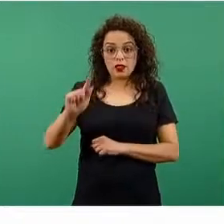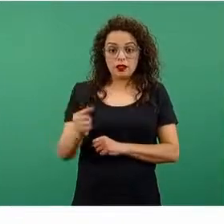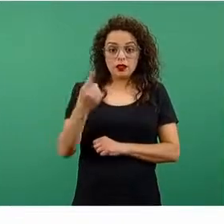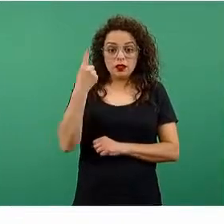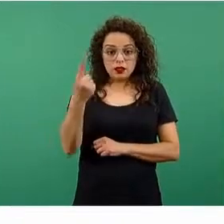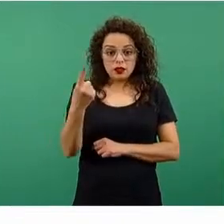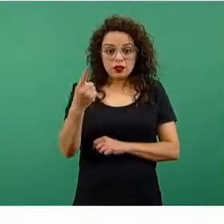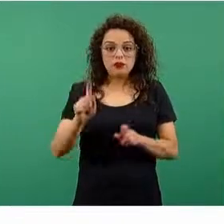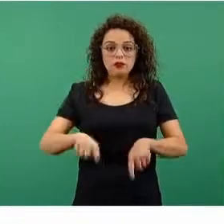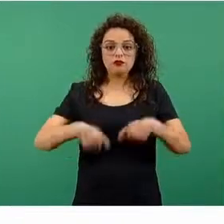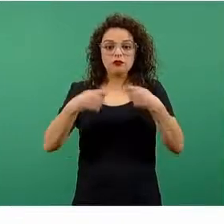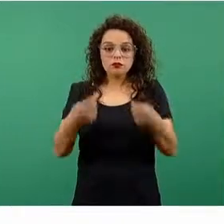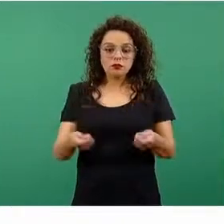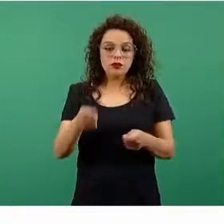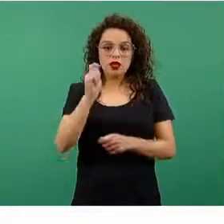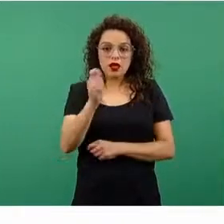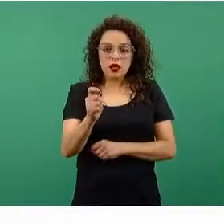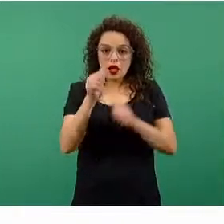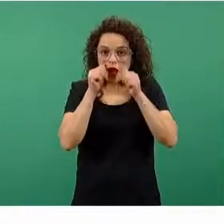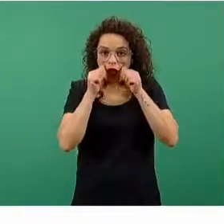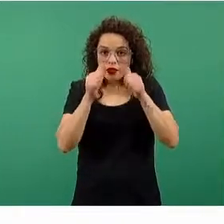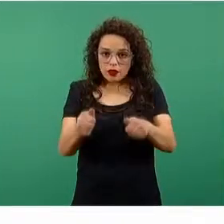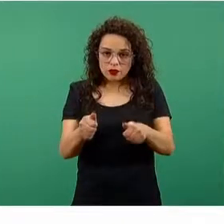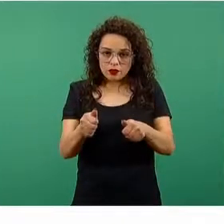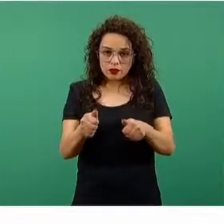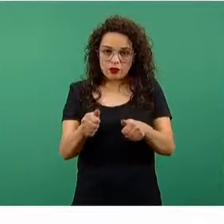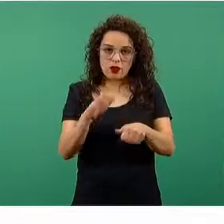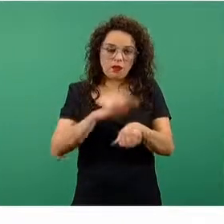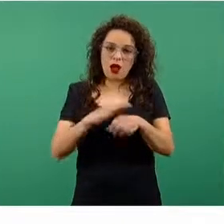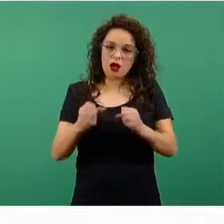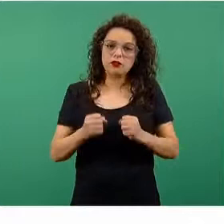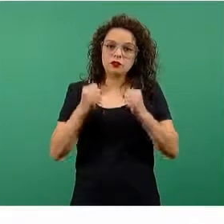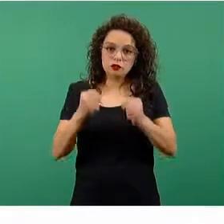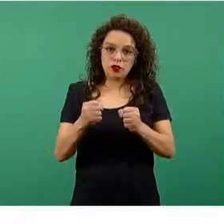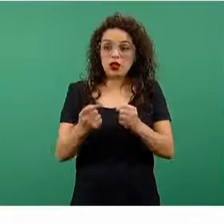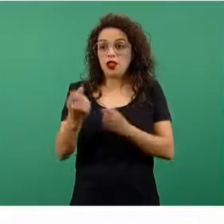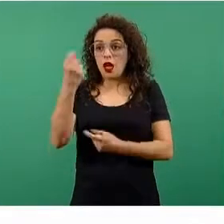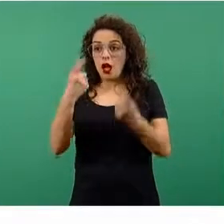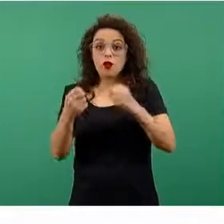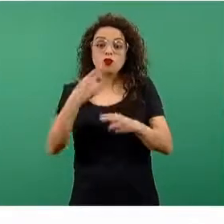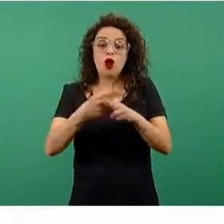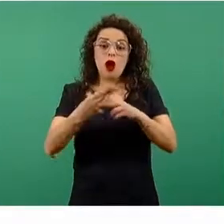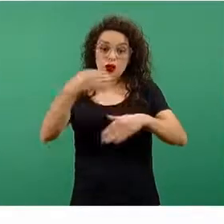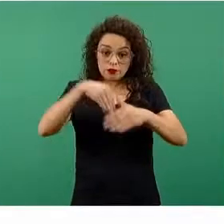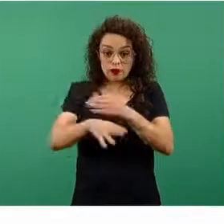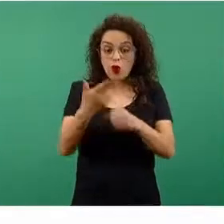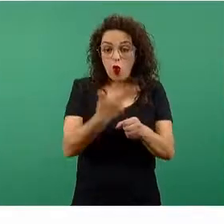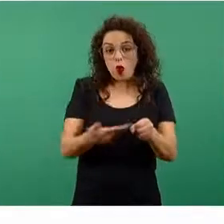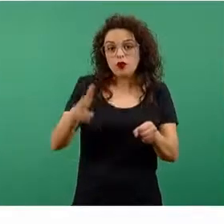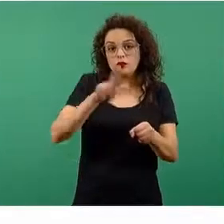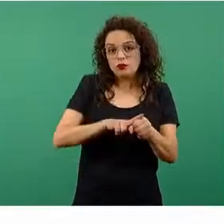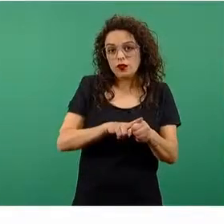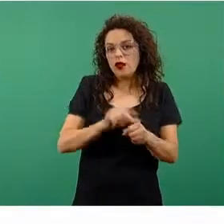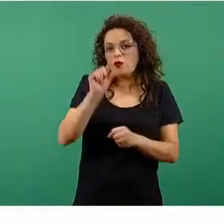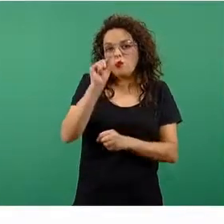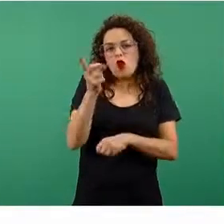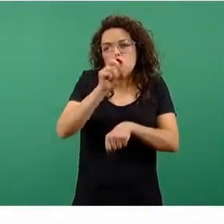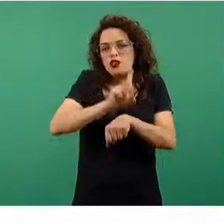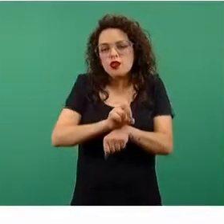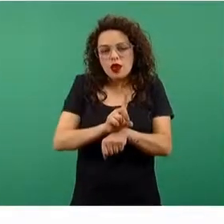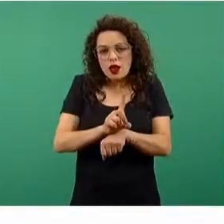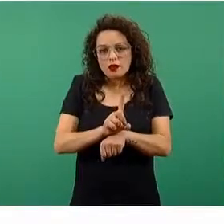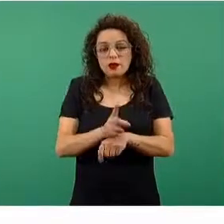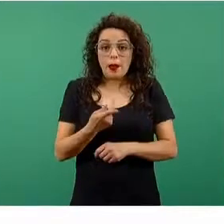momento han requerido alguna atención más avanzada, han requerido incluso hospitalización por algunos días, pero